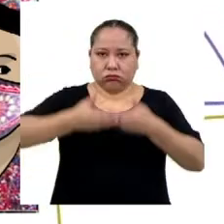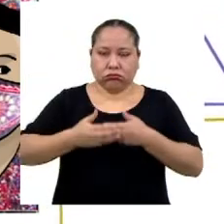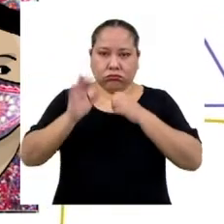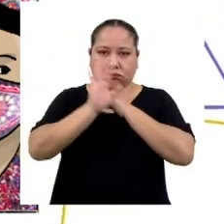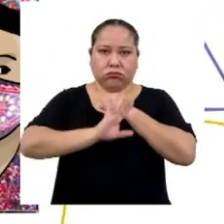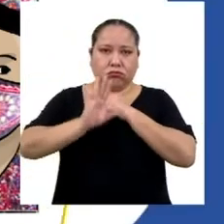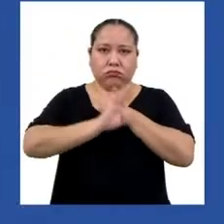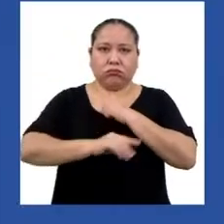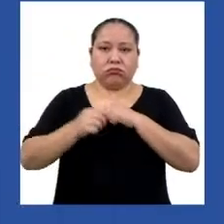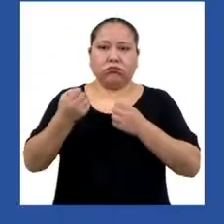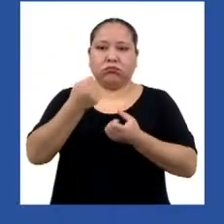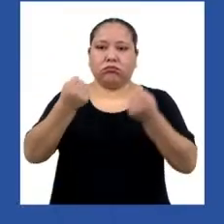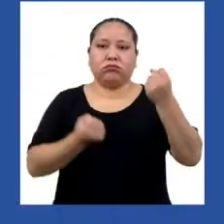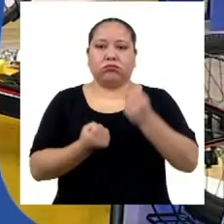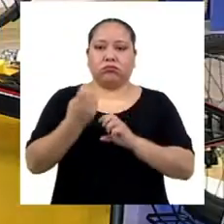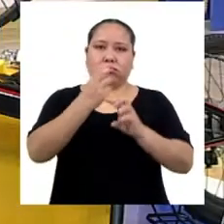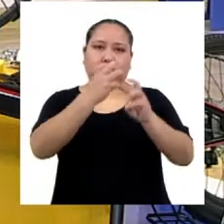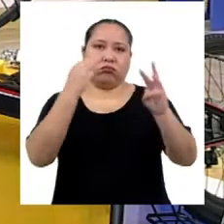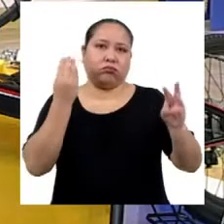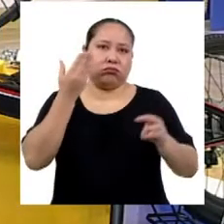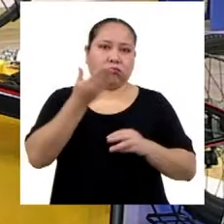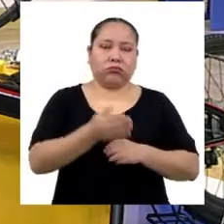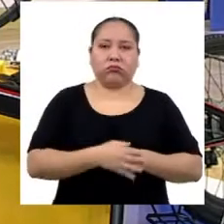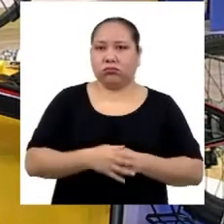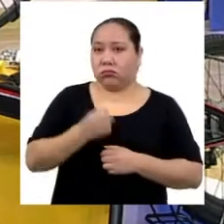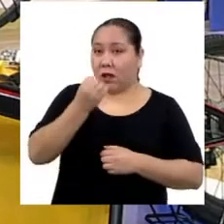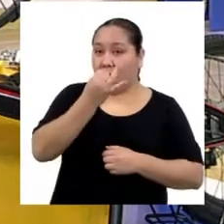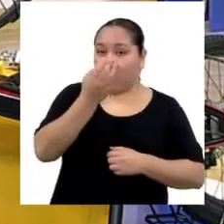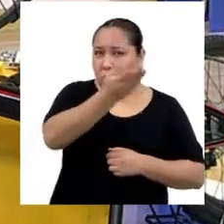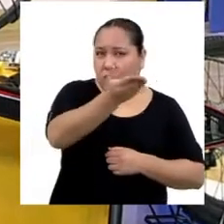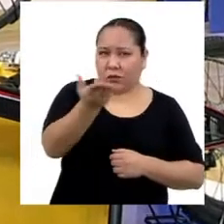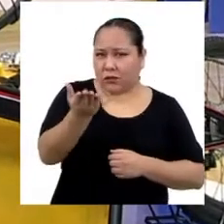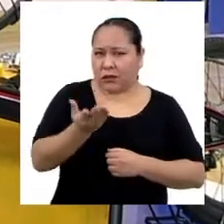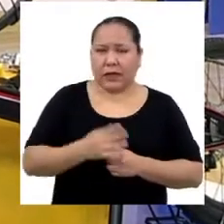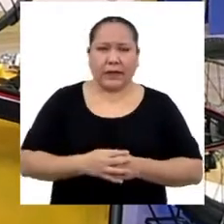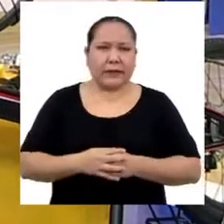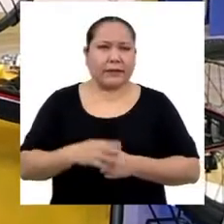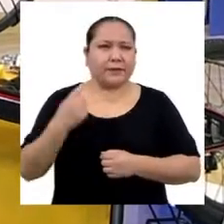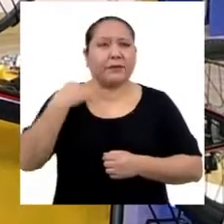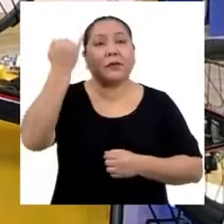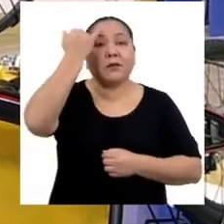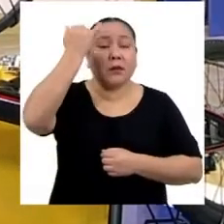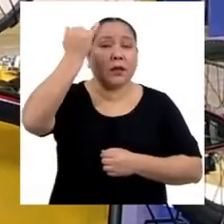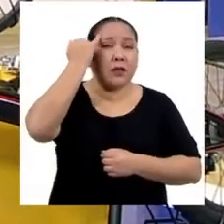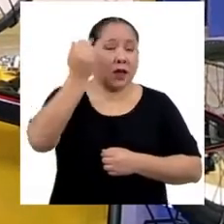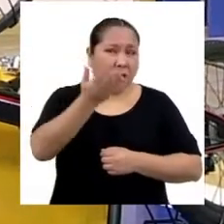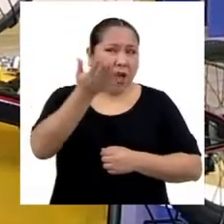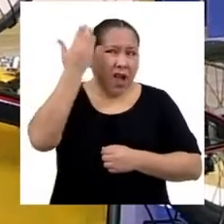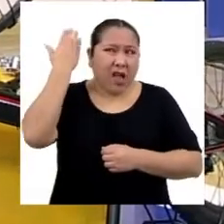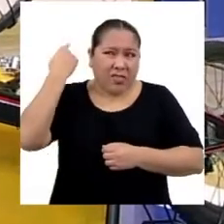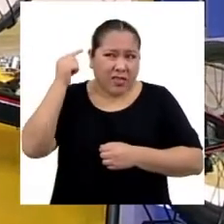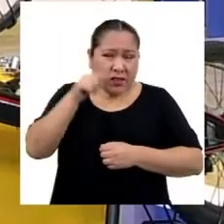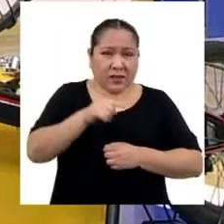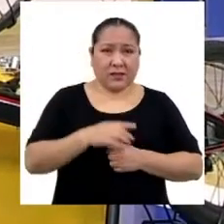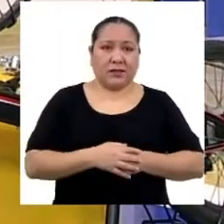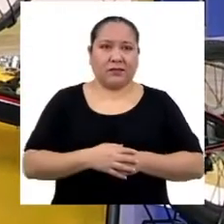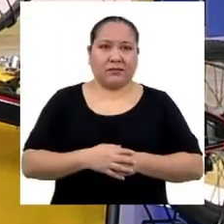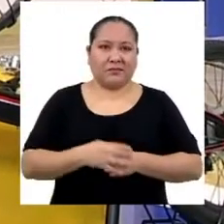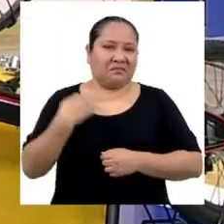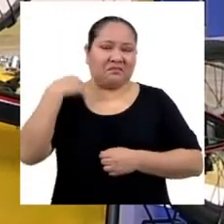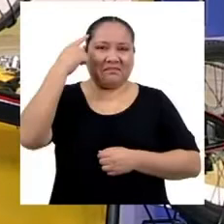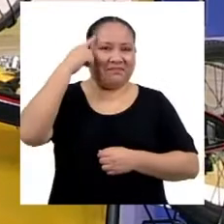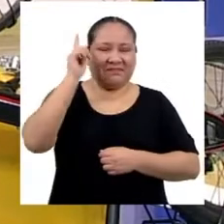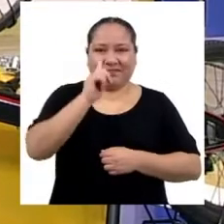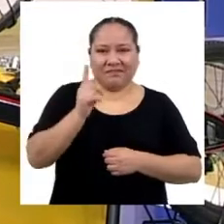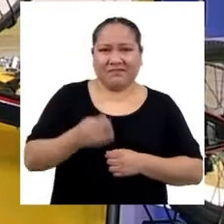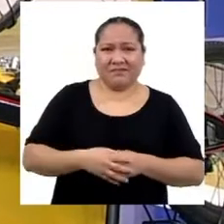transporte público. ¿Alguna o alguno de ustedes se imaginaba así antes? Imagino que no.